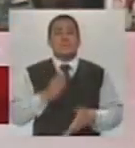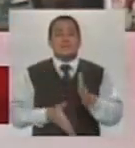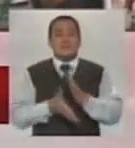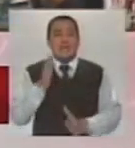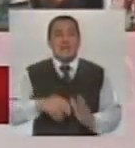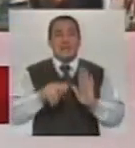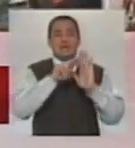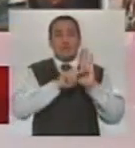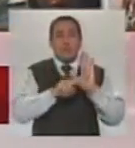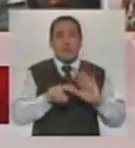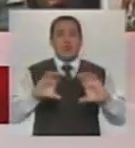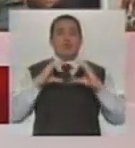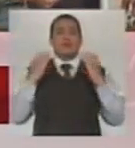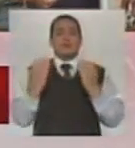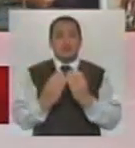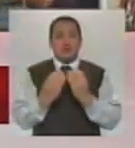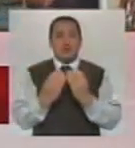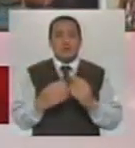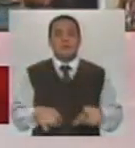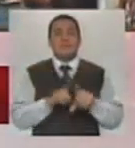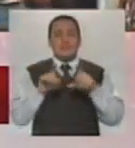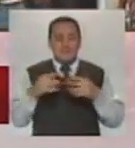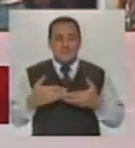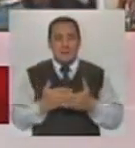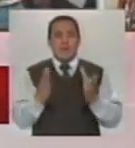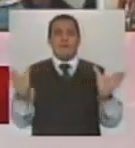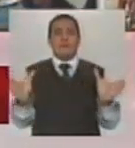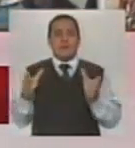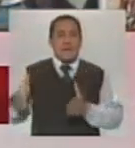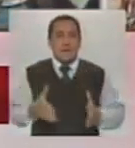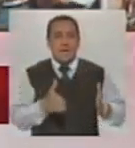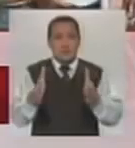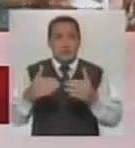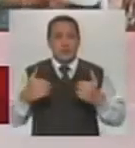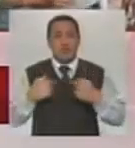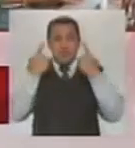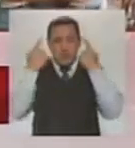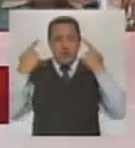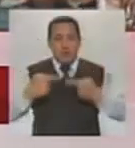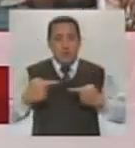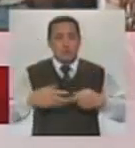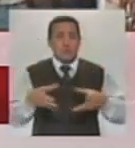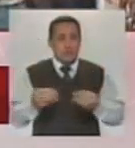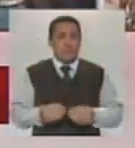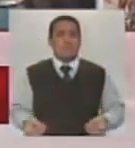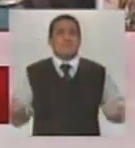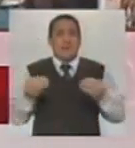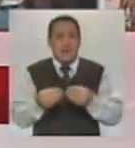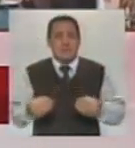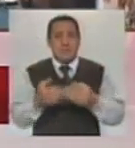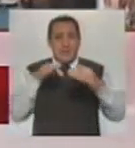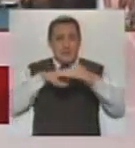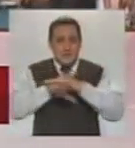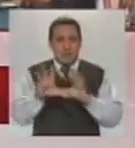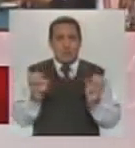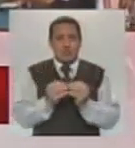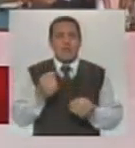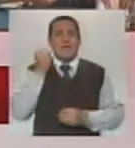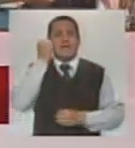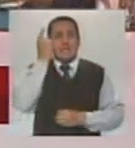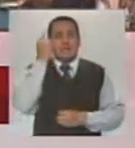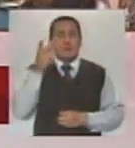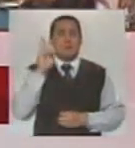norma del Congreso, se va a allanar el camino. Nosotros estamos tomando algunas medidas más para dentro del entendimiento con